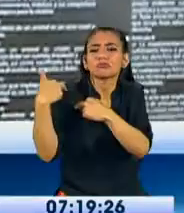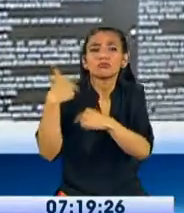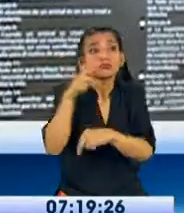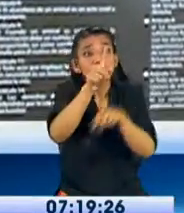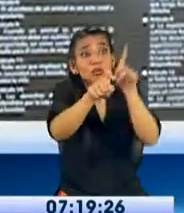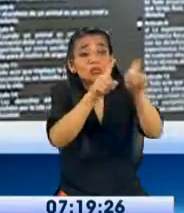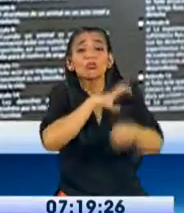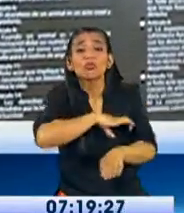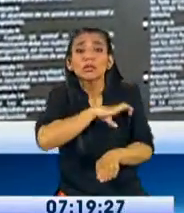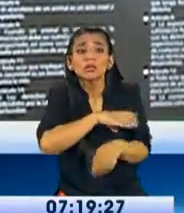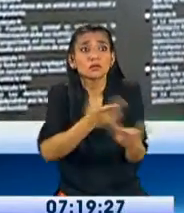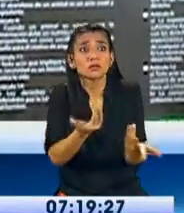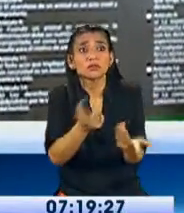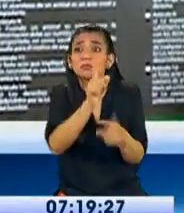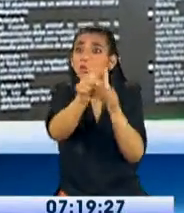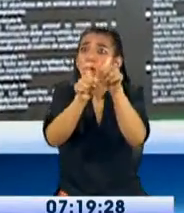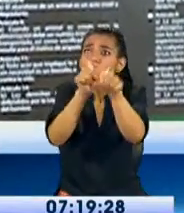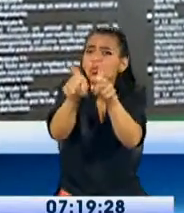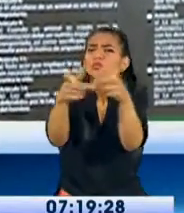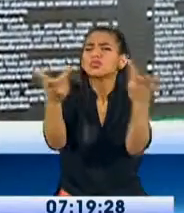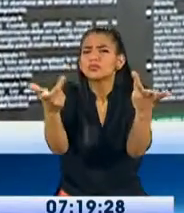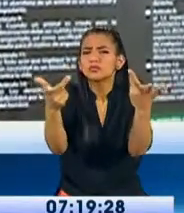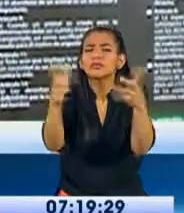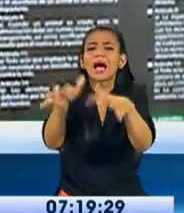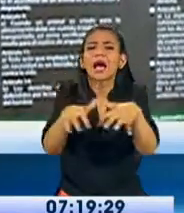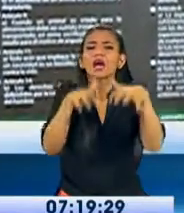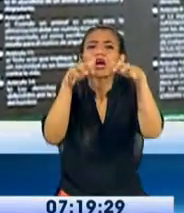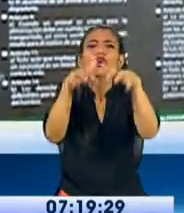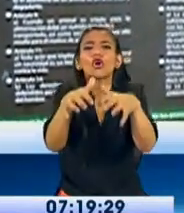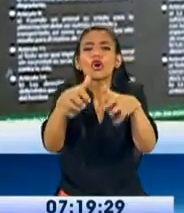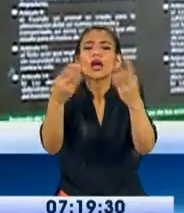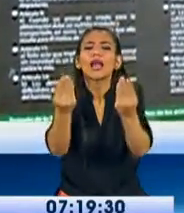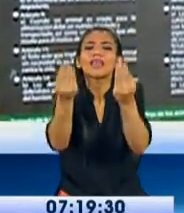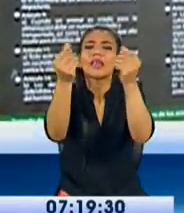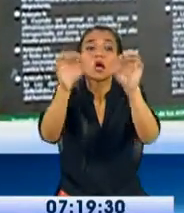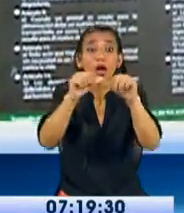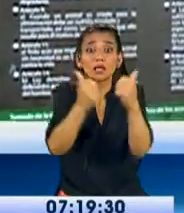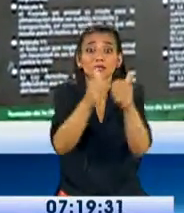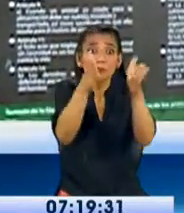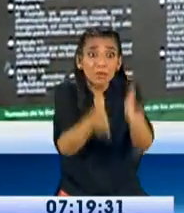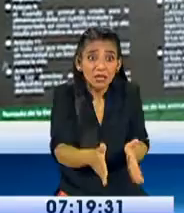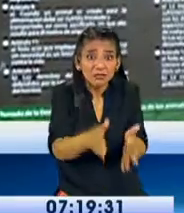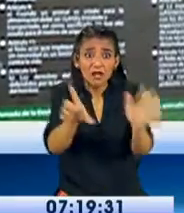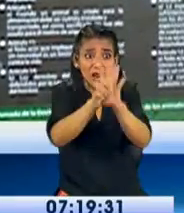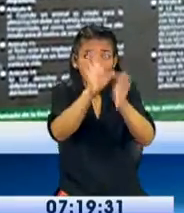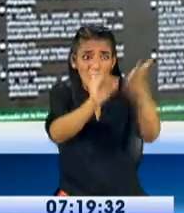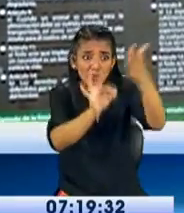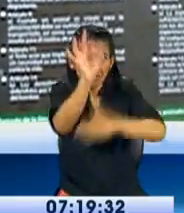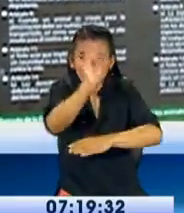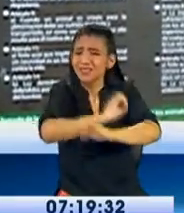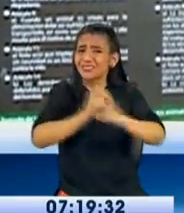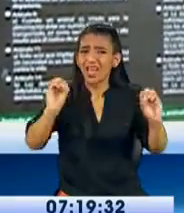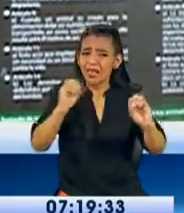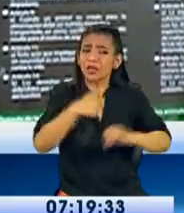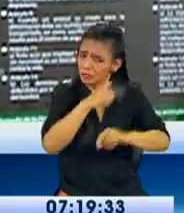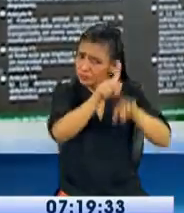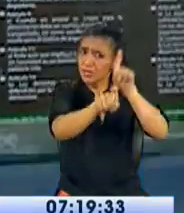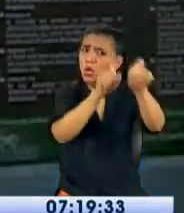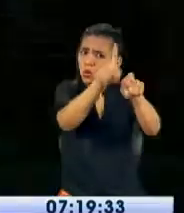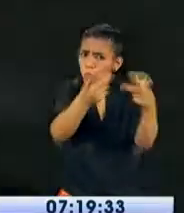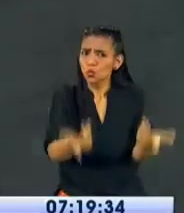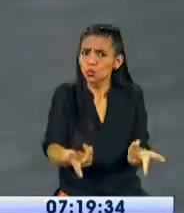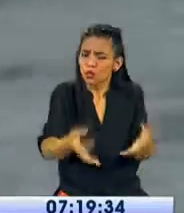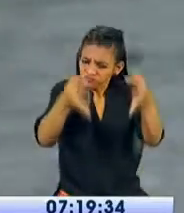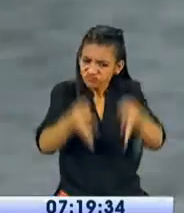municipio, hay que ir a preguntar a Agrocalidad, hay que ir a preguntar a los señores asambleístas que no aprueban una ley orgánica de bienestar animal de